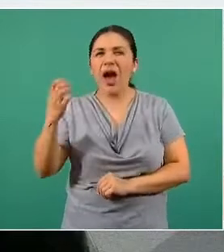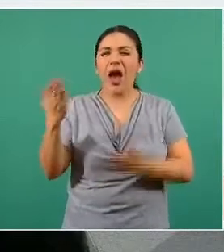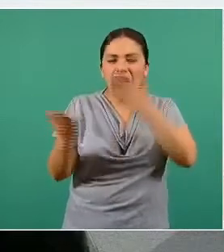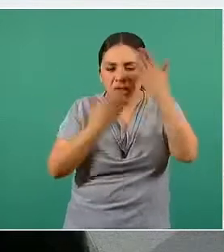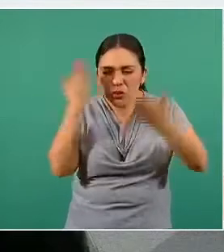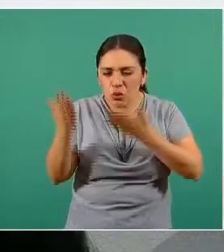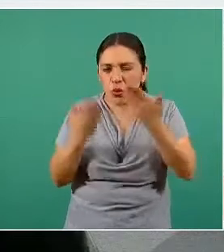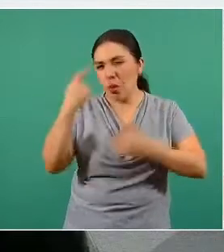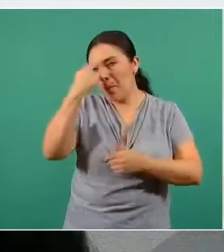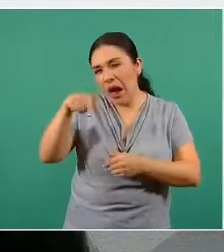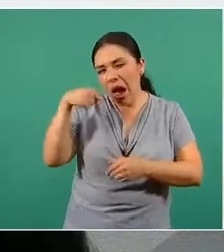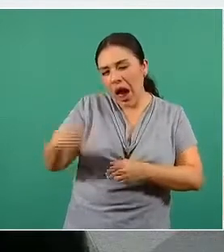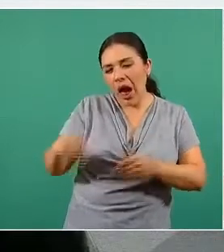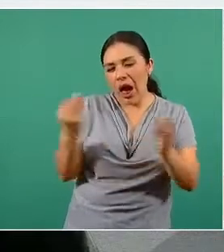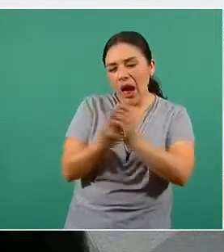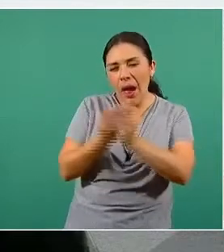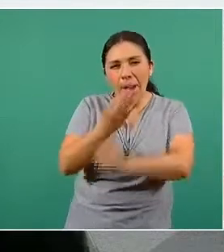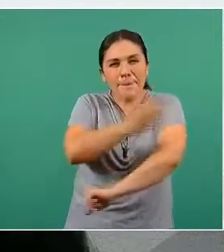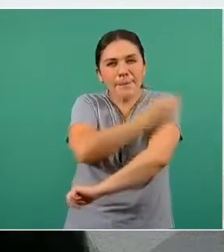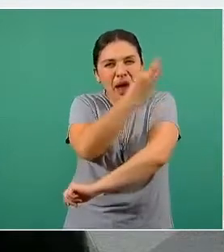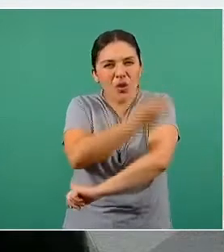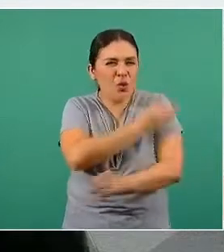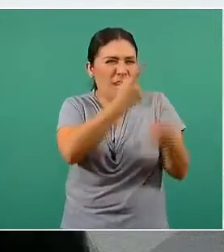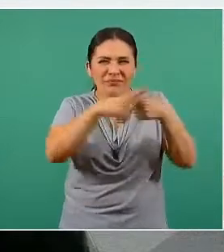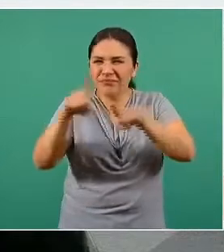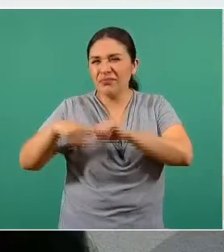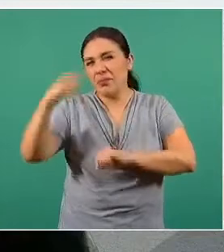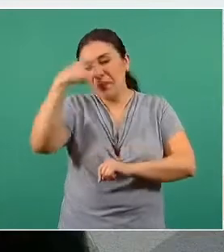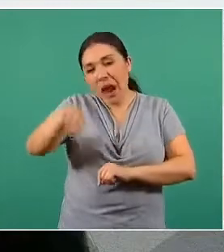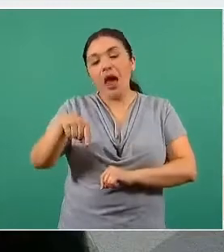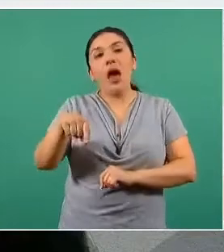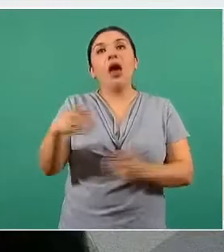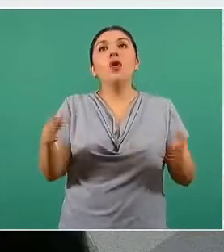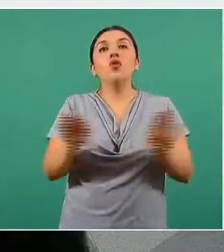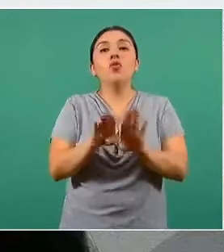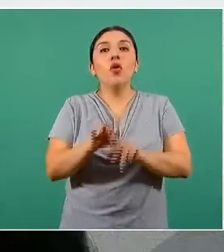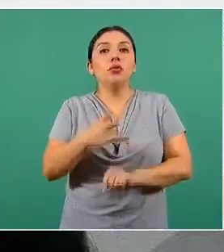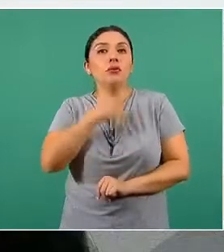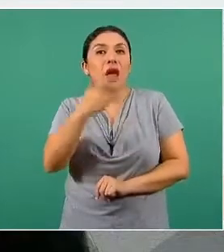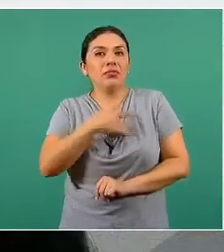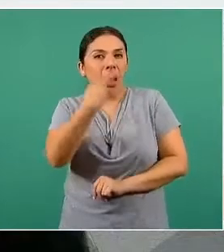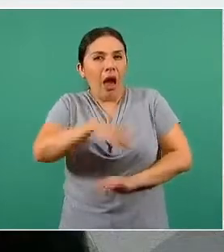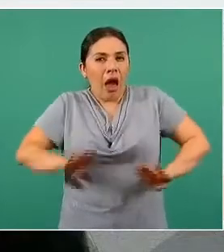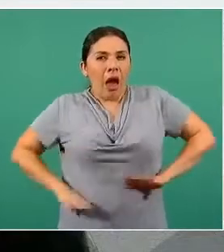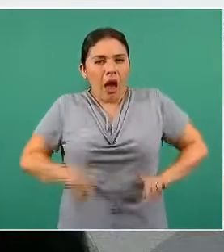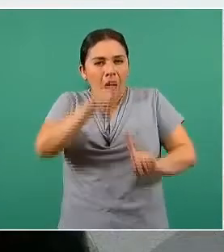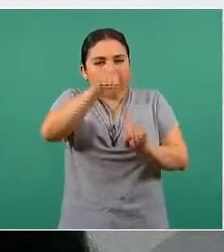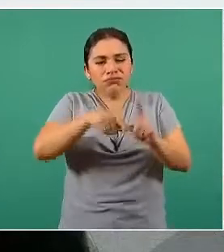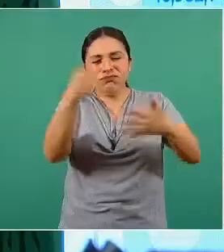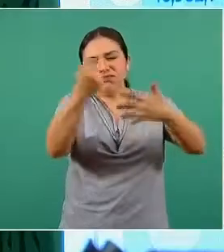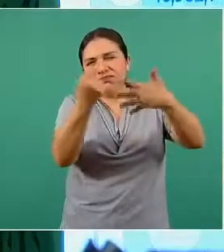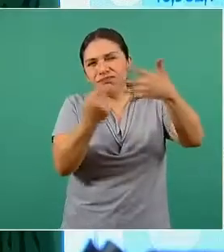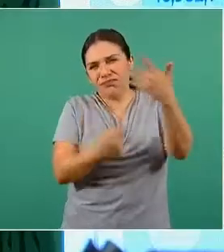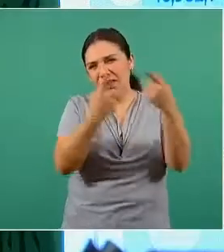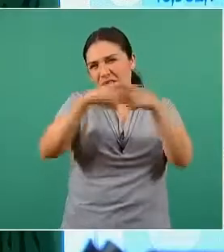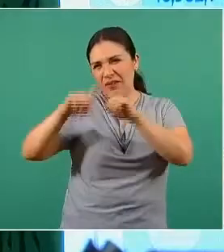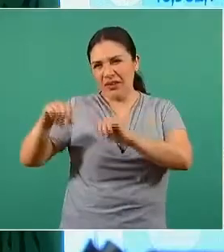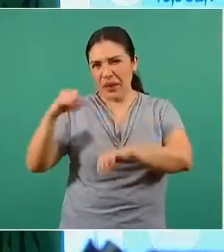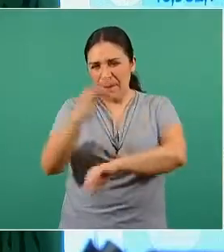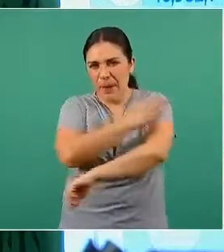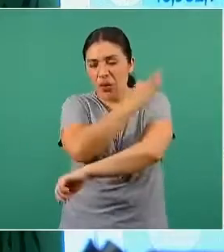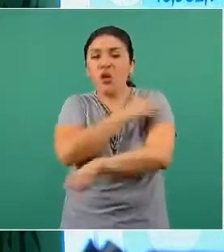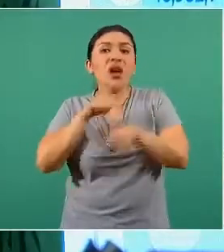estudios de las vacunas para apreciar sus perfiles de seguridad y de eficacia siguen en